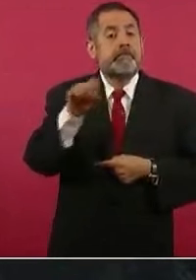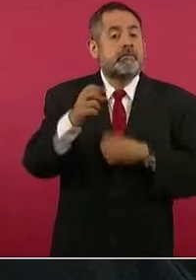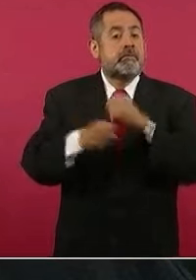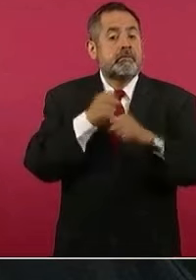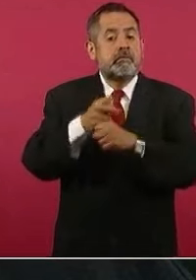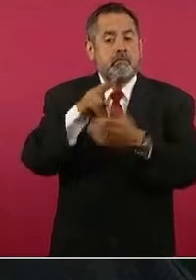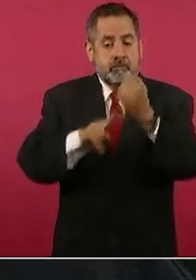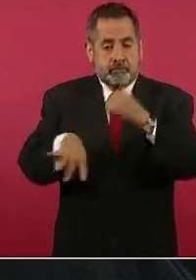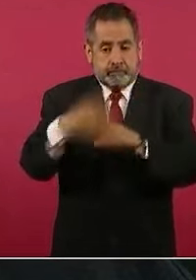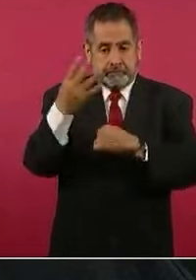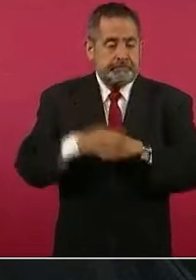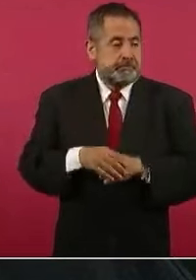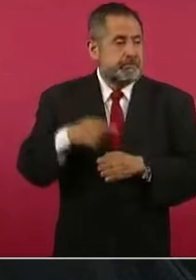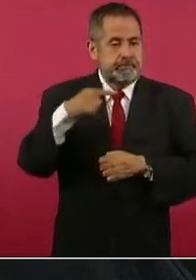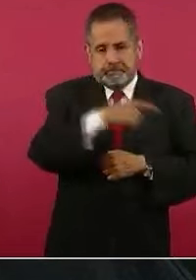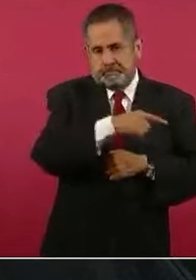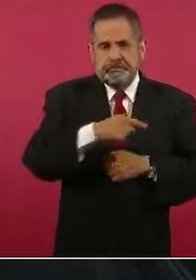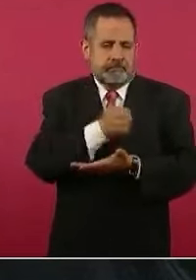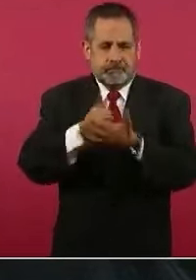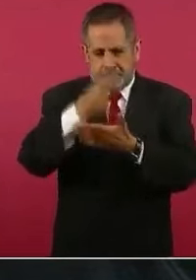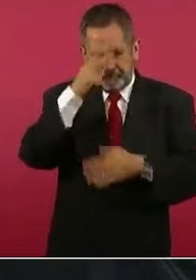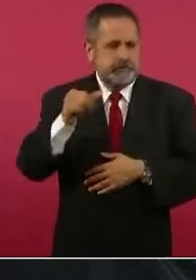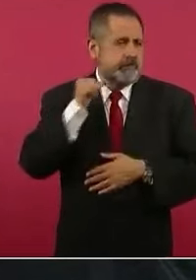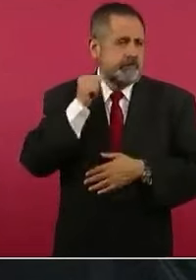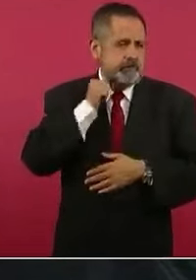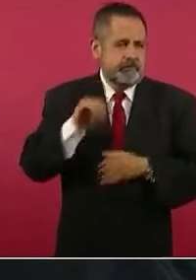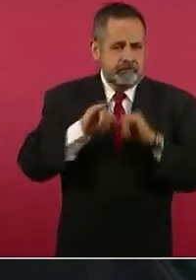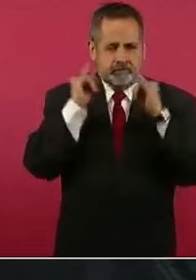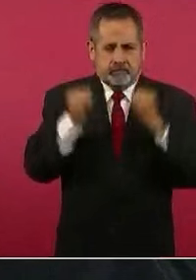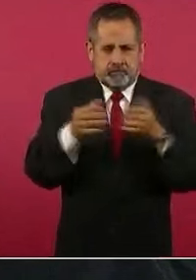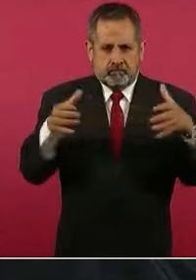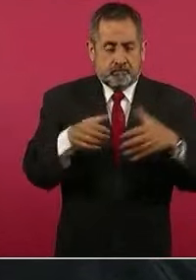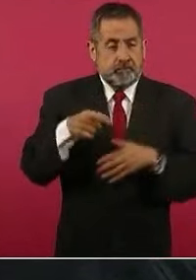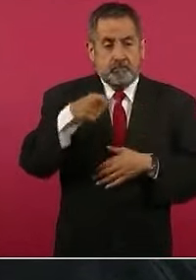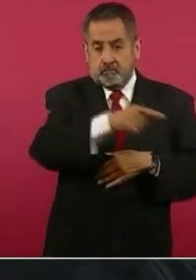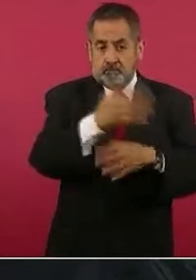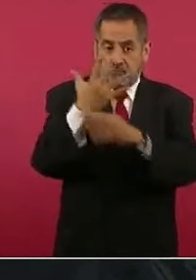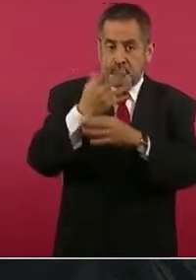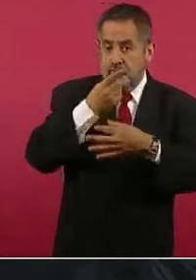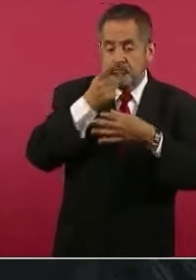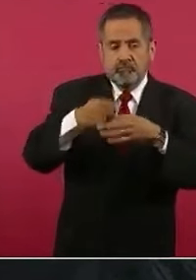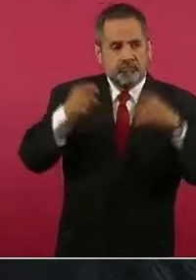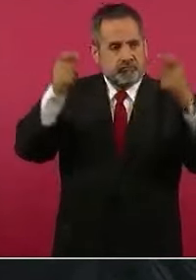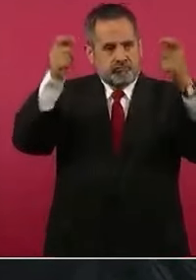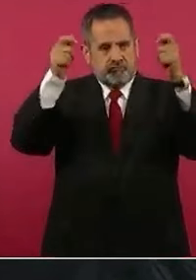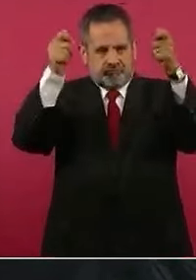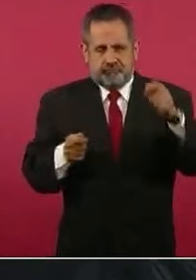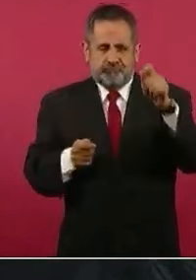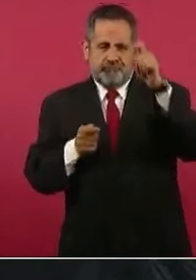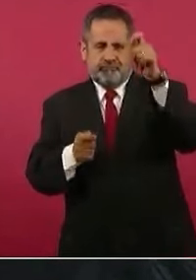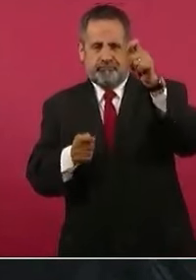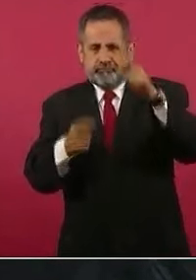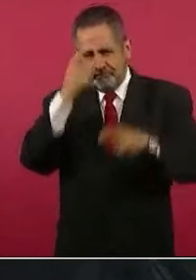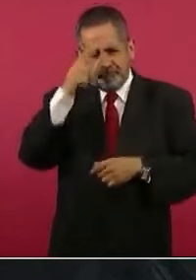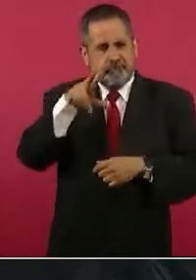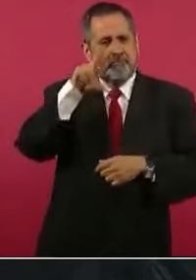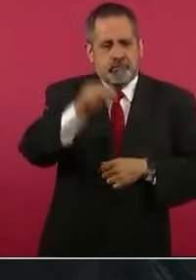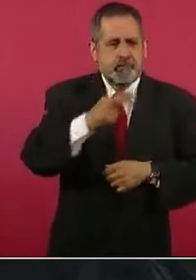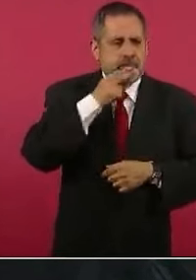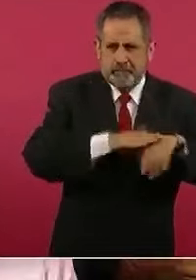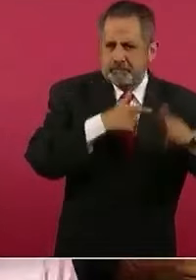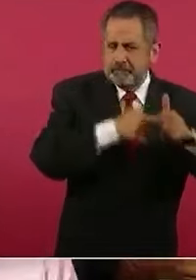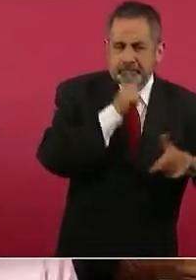una asamblea informativa en Azcapotzalco, sostuvo usted el cartel antitaurino que le entregué y me permitió